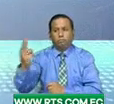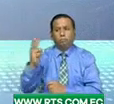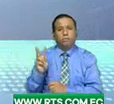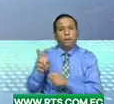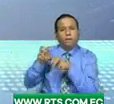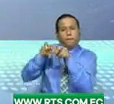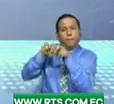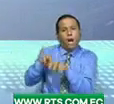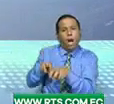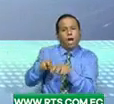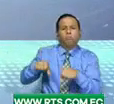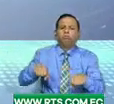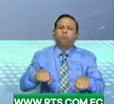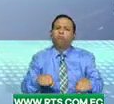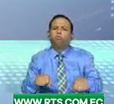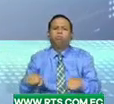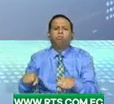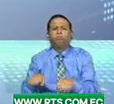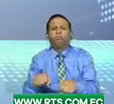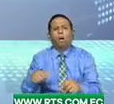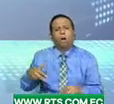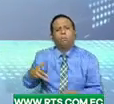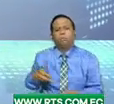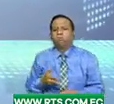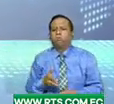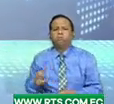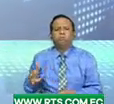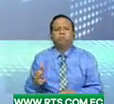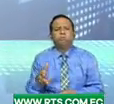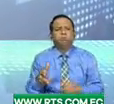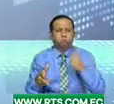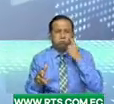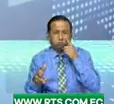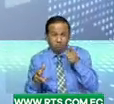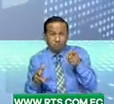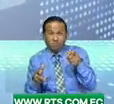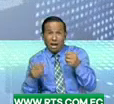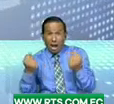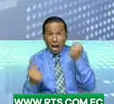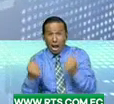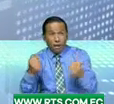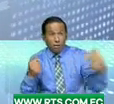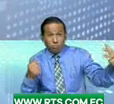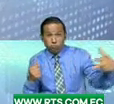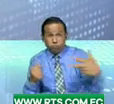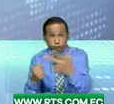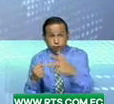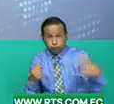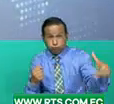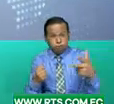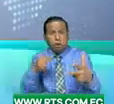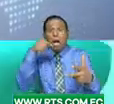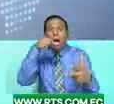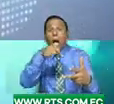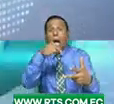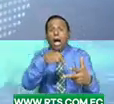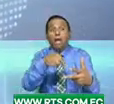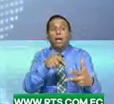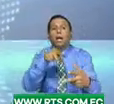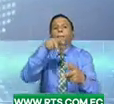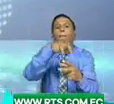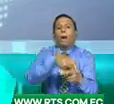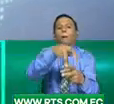una motocicleta aproximadamente por donde están pasando aquellos vehículos, estamos graficando por ahí, ellos se embarcaron en